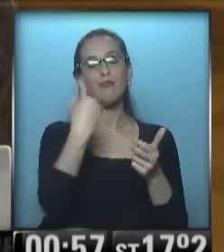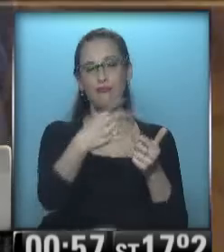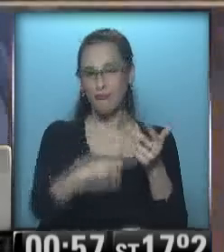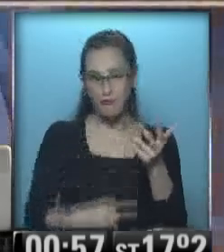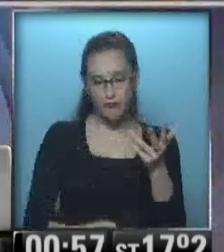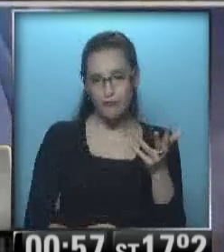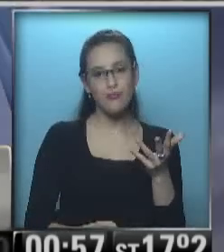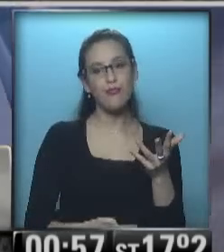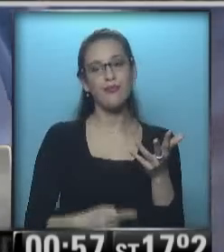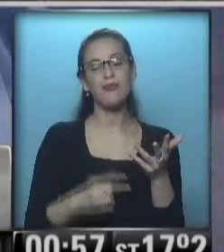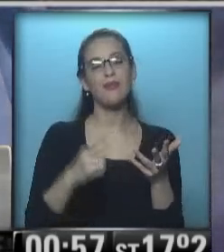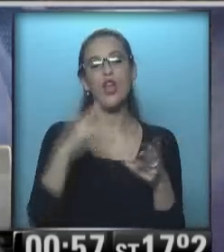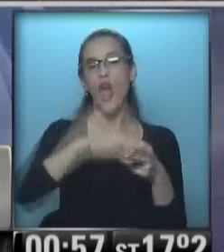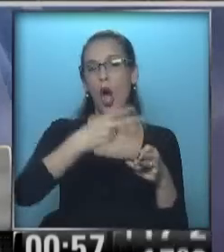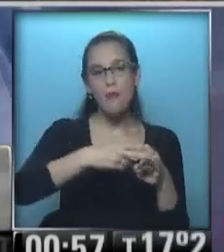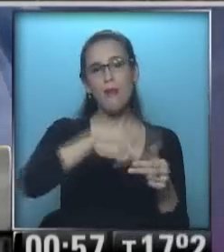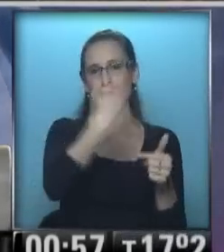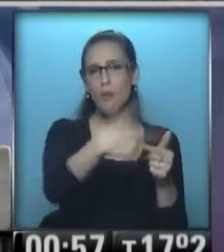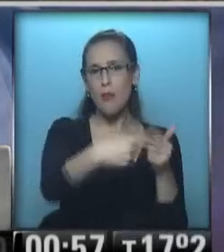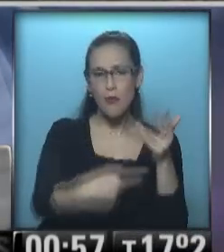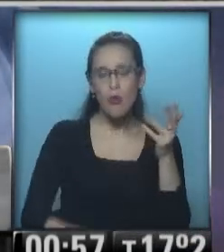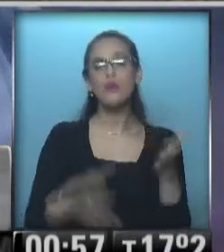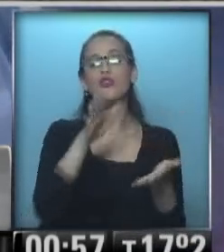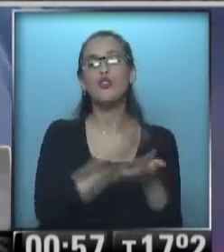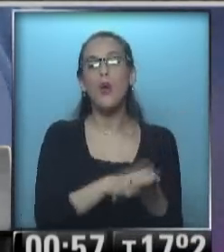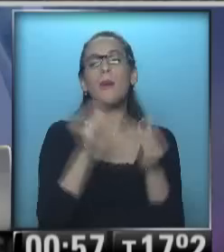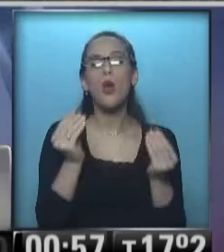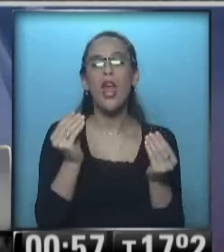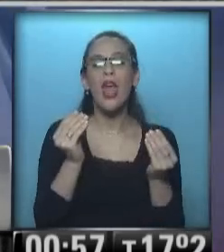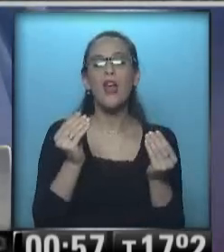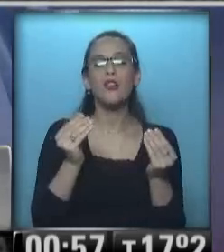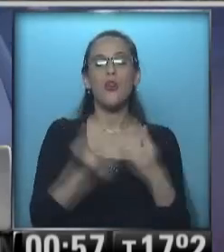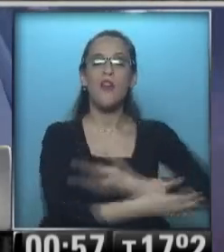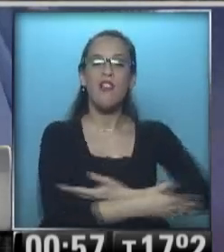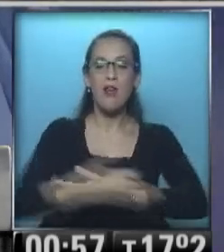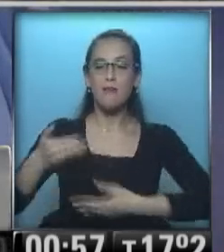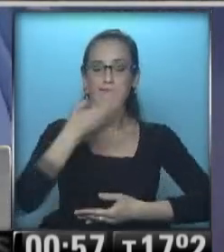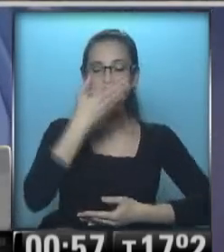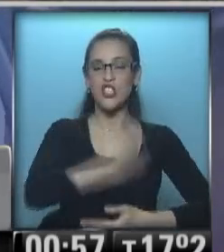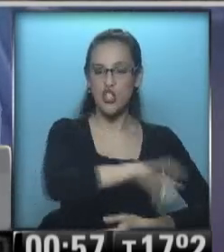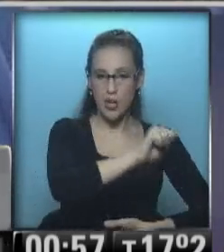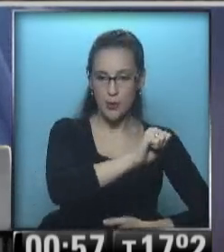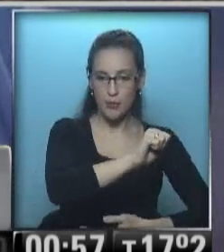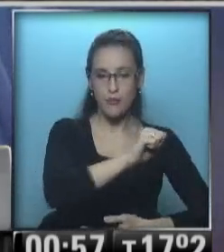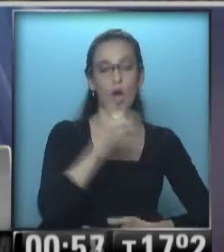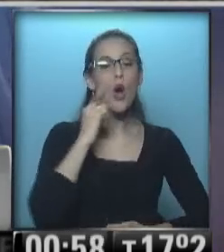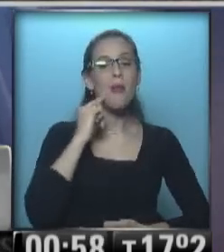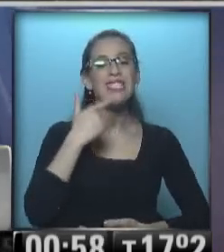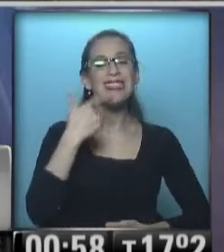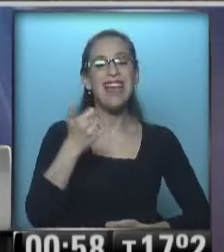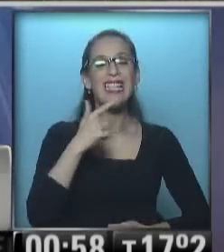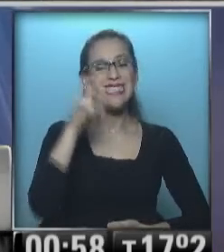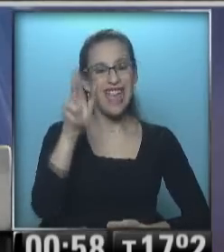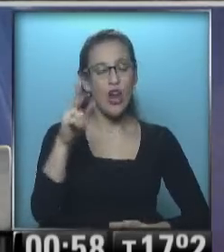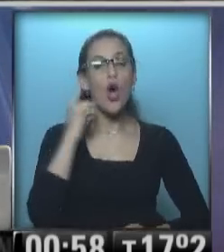Julio Luis Alberto, sobre sustracción de menores y supresión del Estado civil. Julio Sacher es el médico